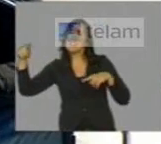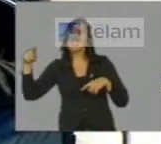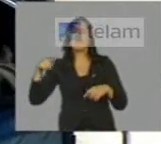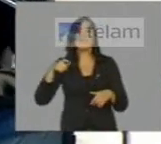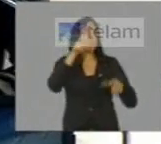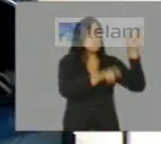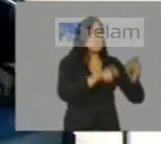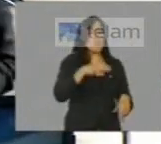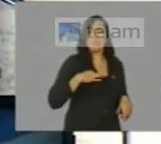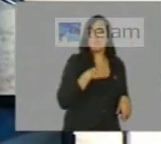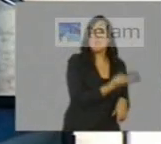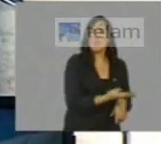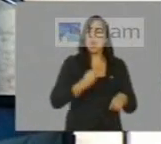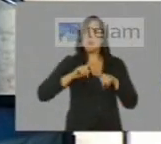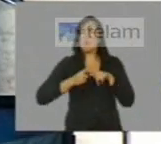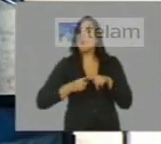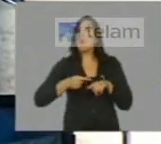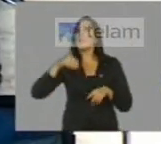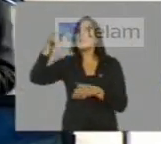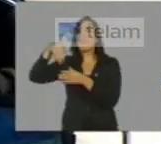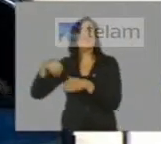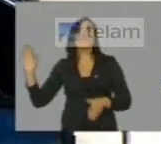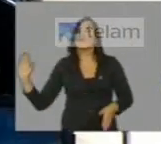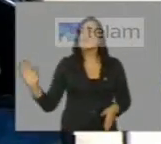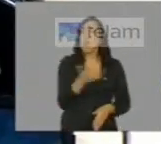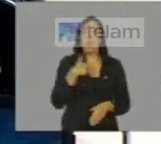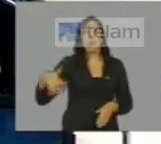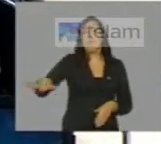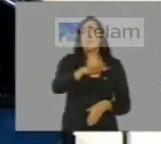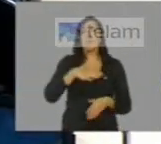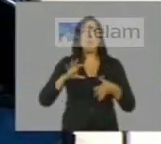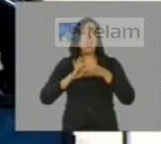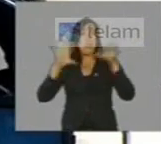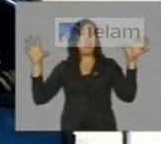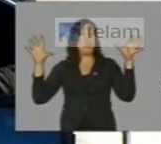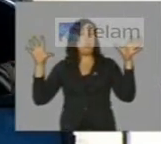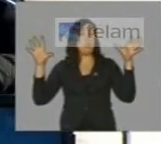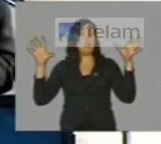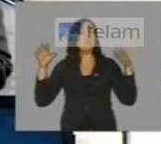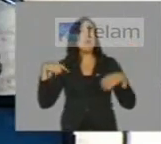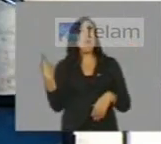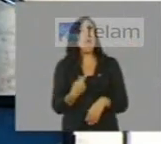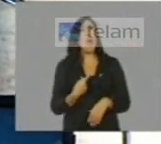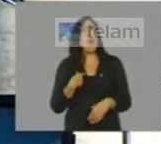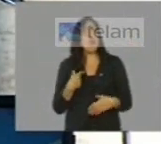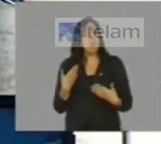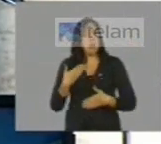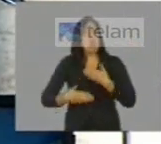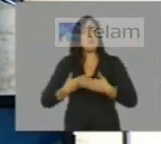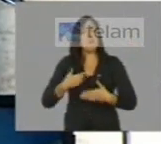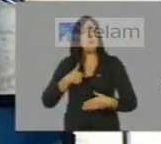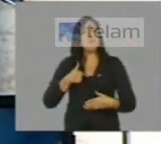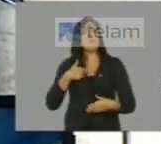militantes y el ciudadano de pie también, en democracia. Cuando hay la posibilidad de ejercer libremente el